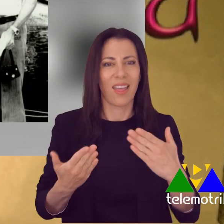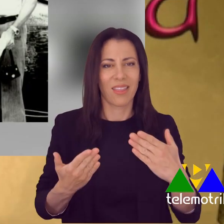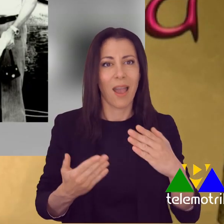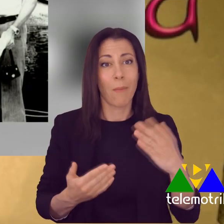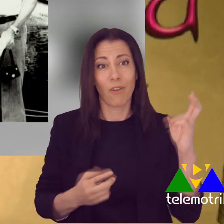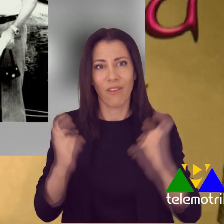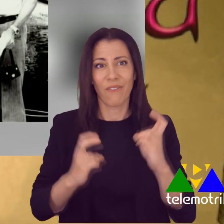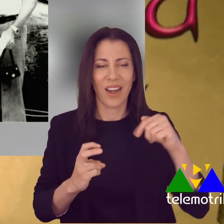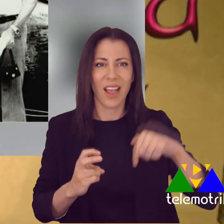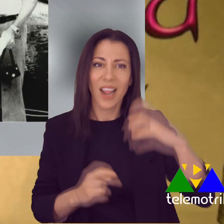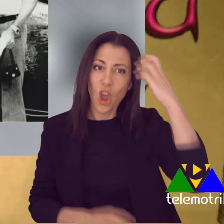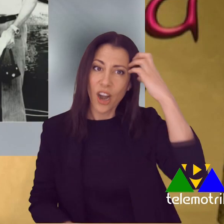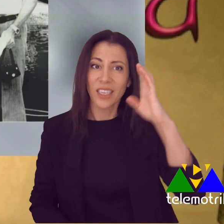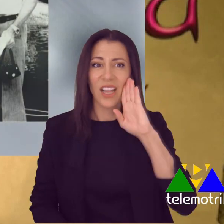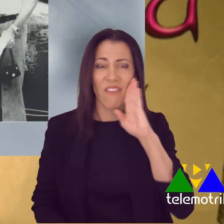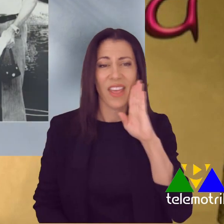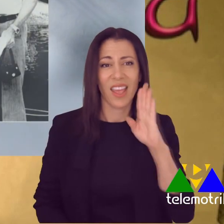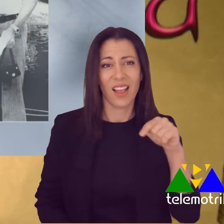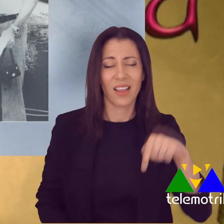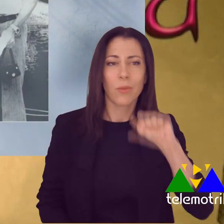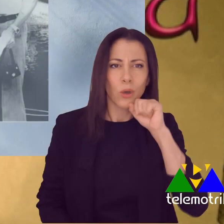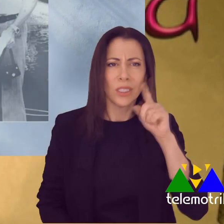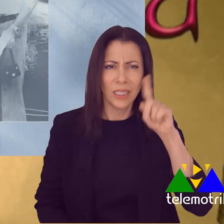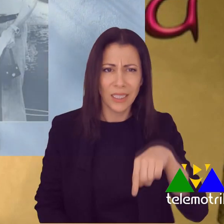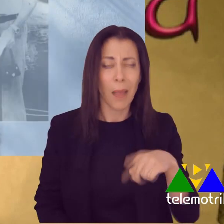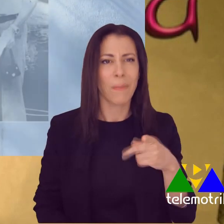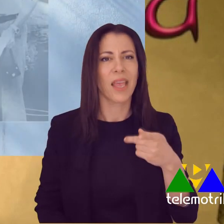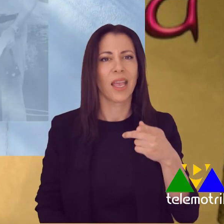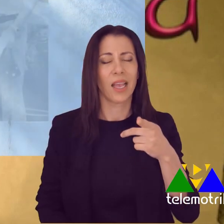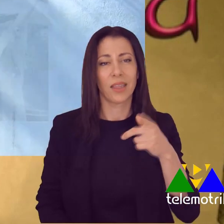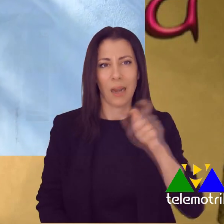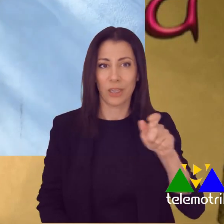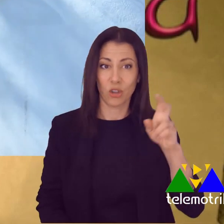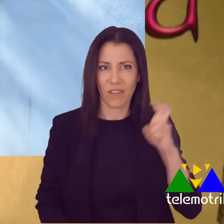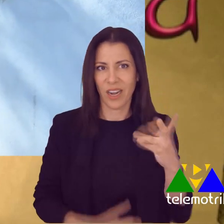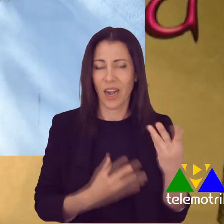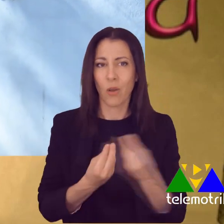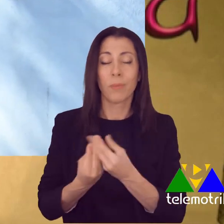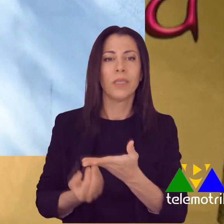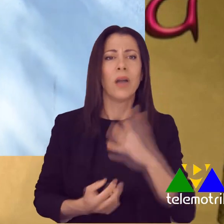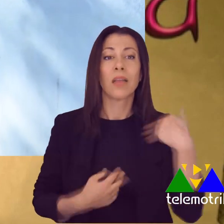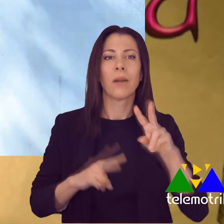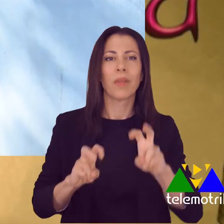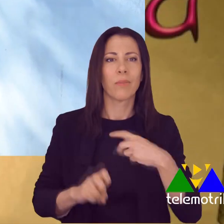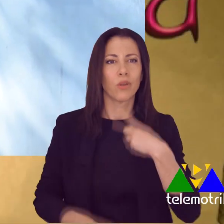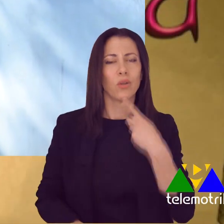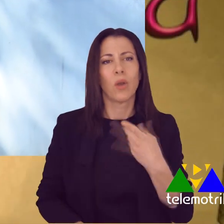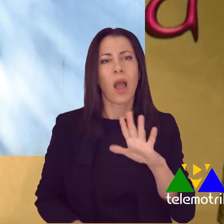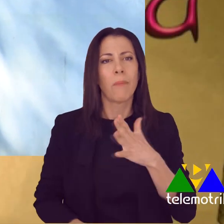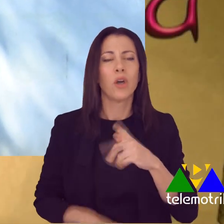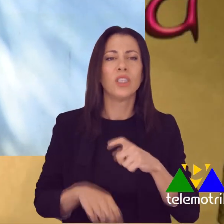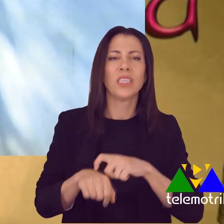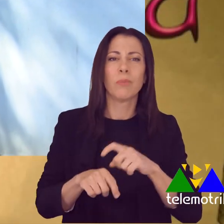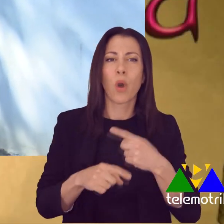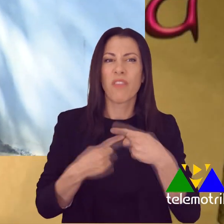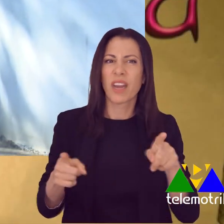presencia de los Reyes de Bélgica en Motril y de sus visitantes, ¿no? Bueno, te preguntaba al principio que a lo mejor hubiese sido otro tipo de reyes,